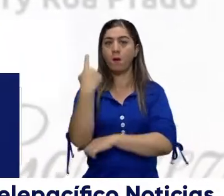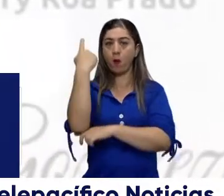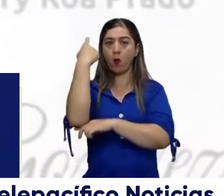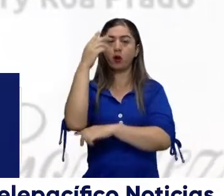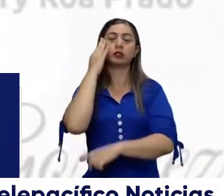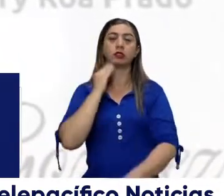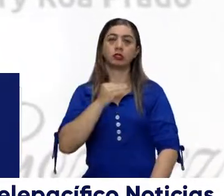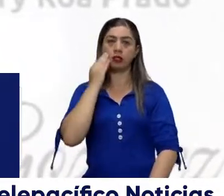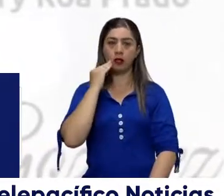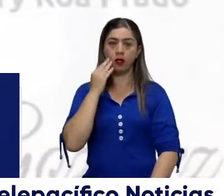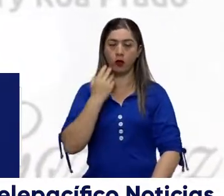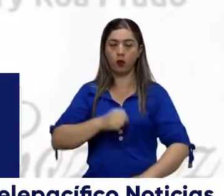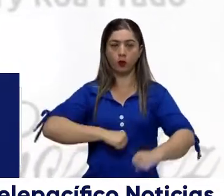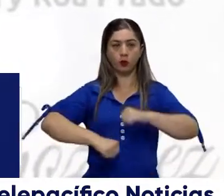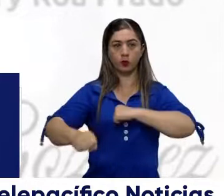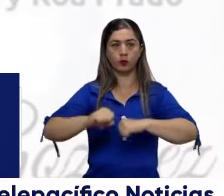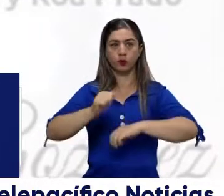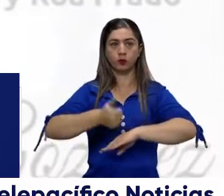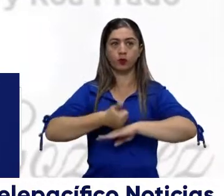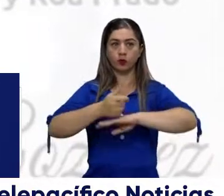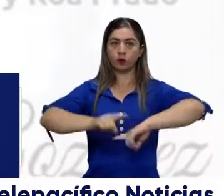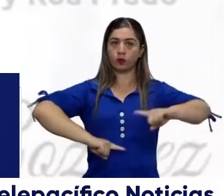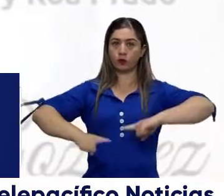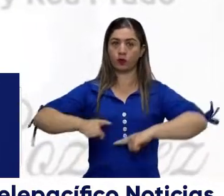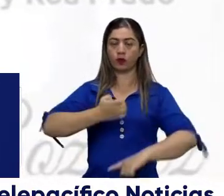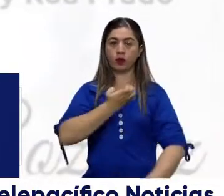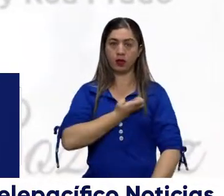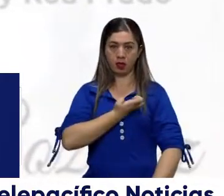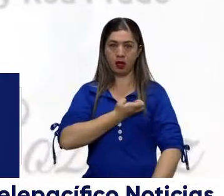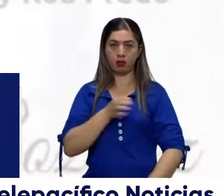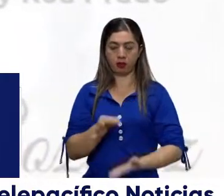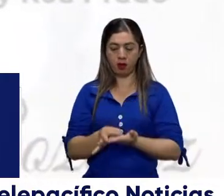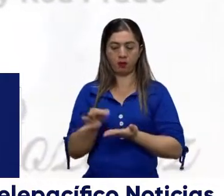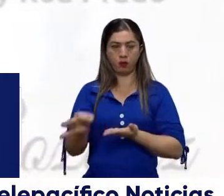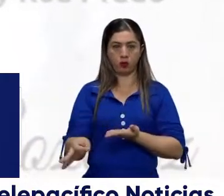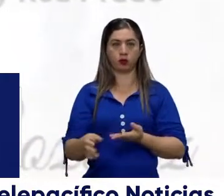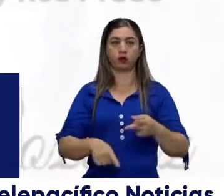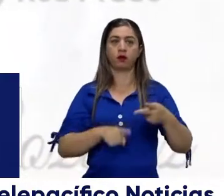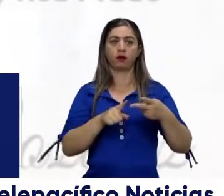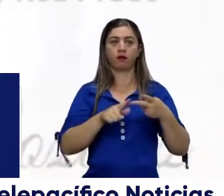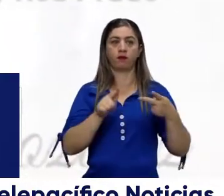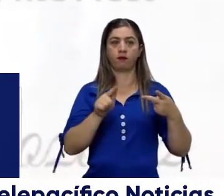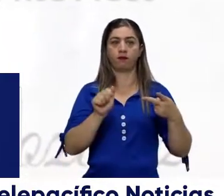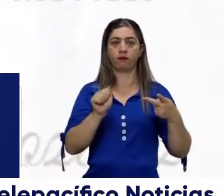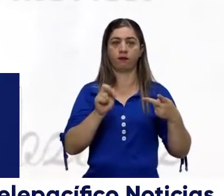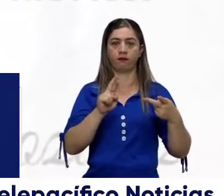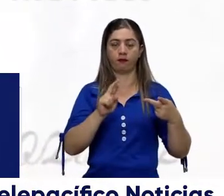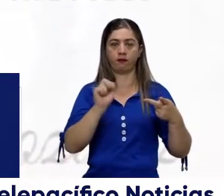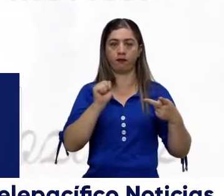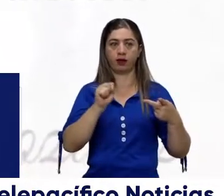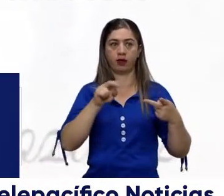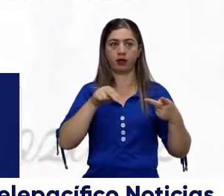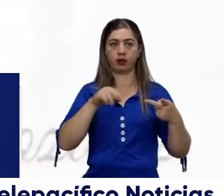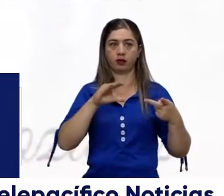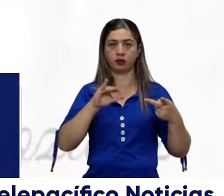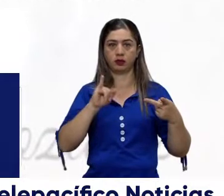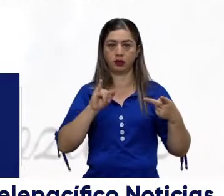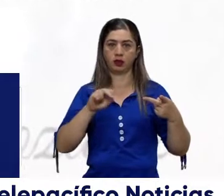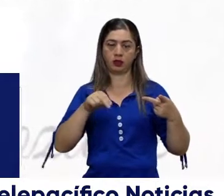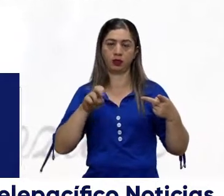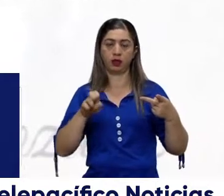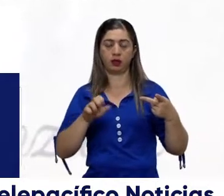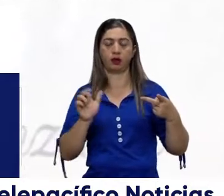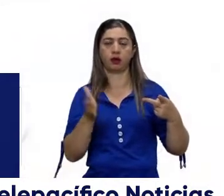y quien se desempeñaba como director administrativo de la alcaldía de ese municipio, y Francine Arias, asesor jurídico de la entidad.